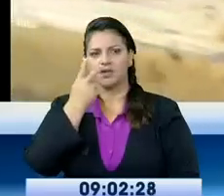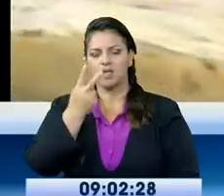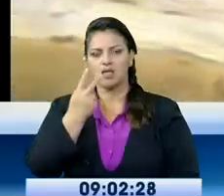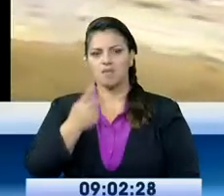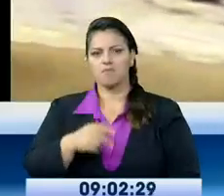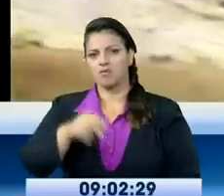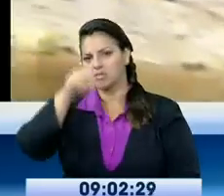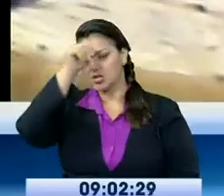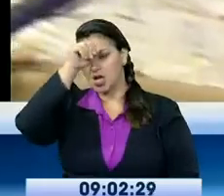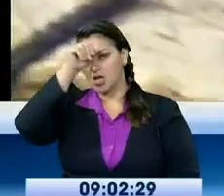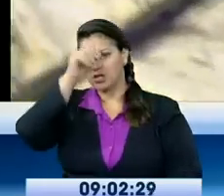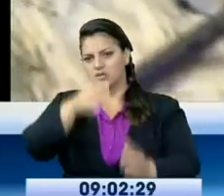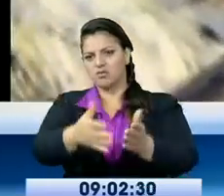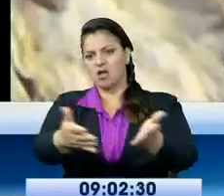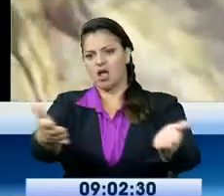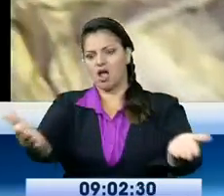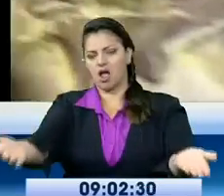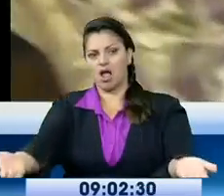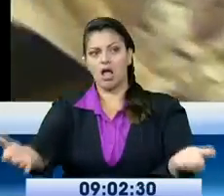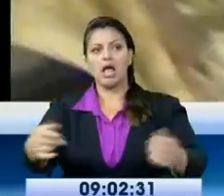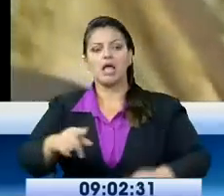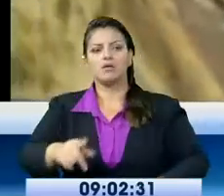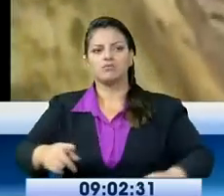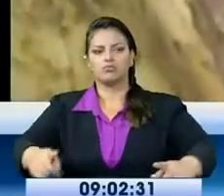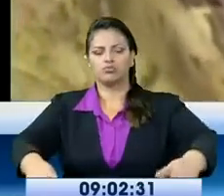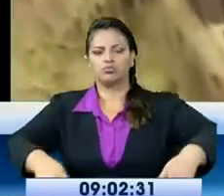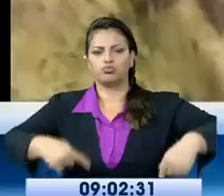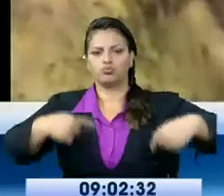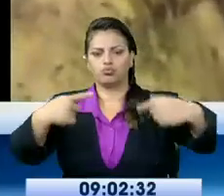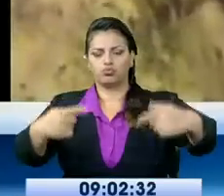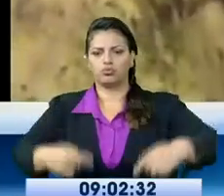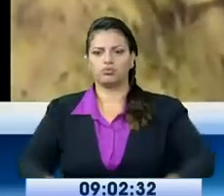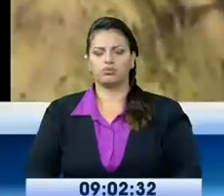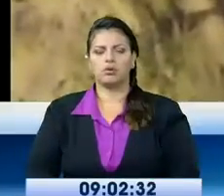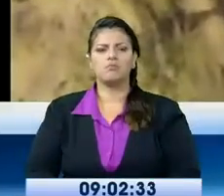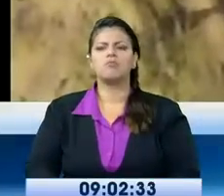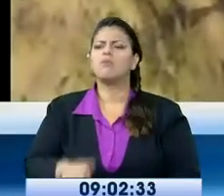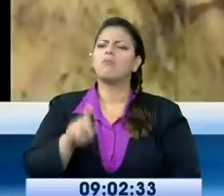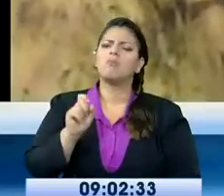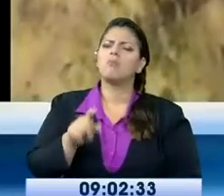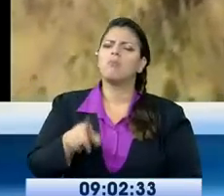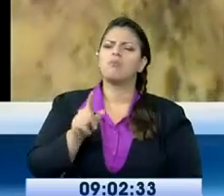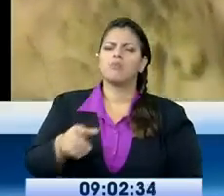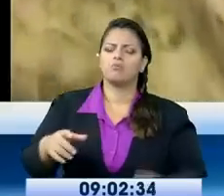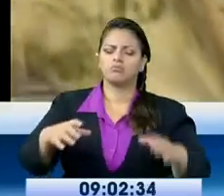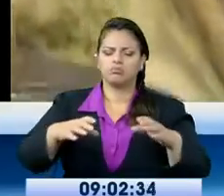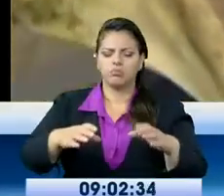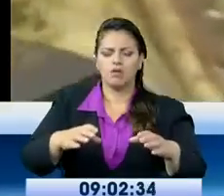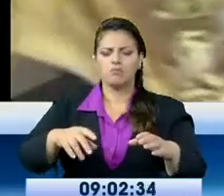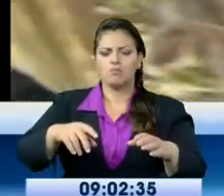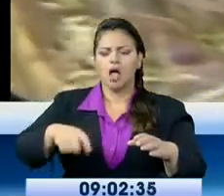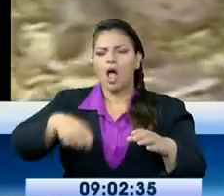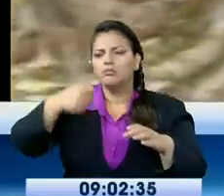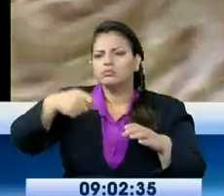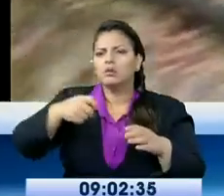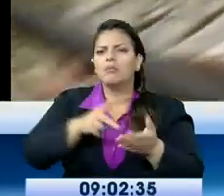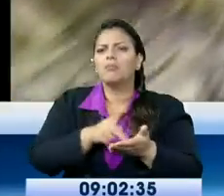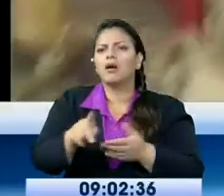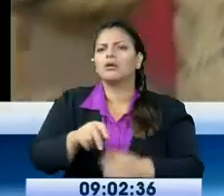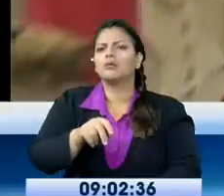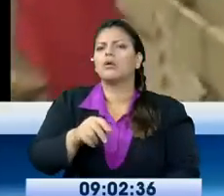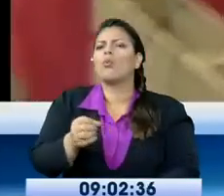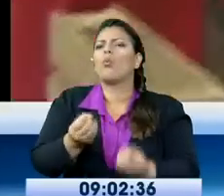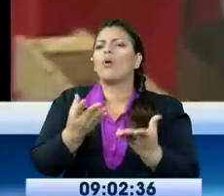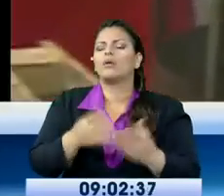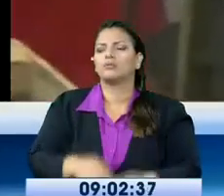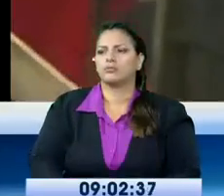¿cada platito cómo lo venden? Tenemos un platito de $5, le va con motecito pillo, que es de Cuenca, ensaladita,